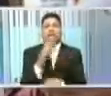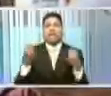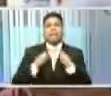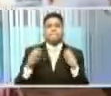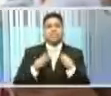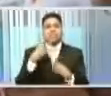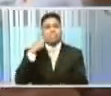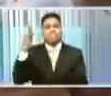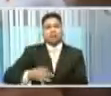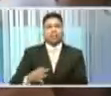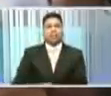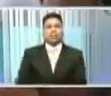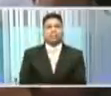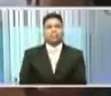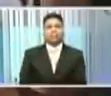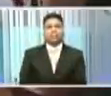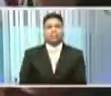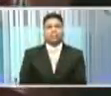¿verdad?